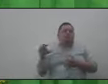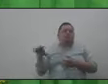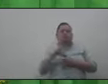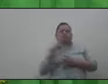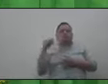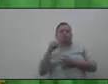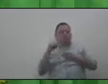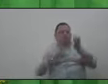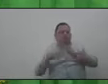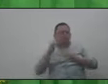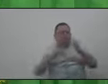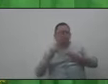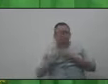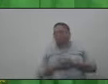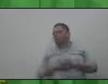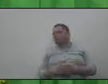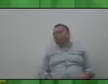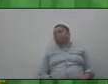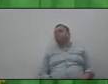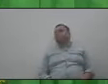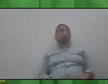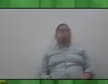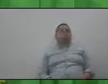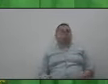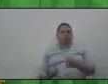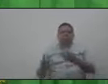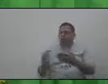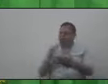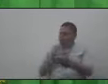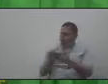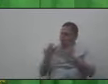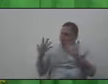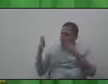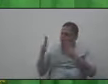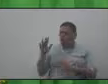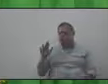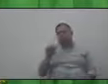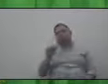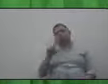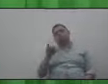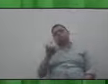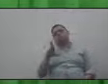casanareños. Muchas gracias, doctor Humberto Alirio Martínez, nuestro